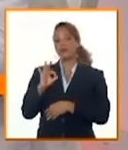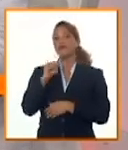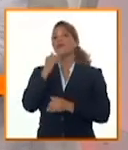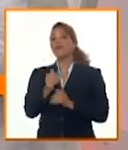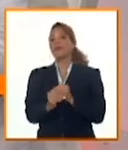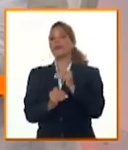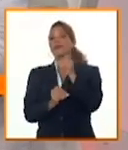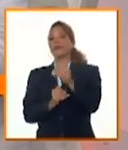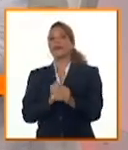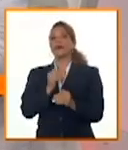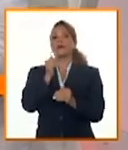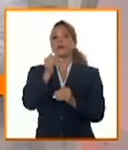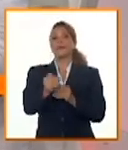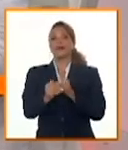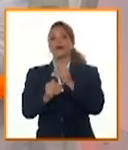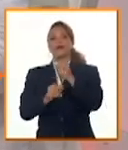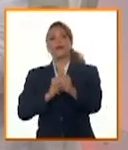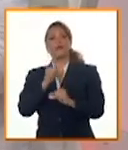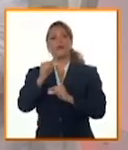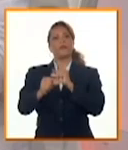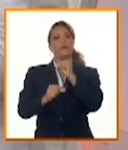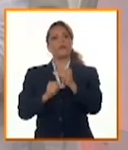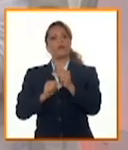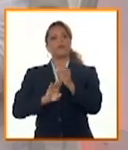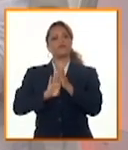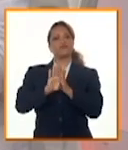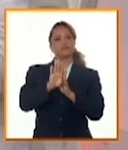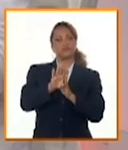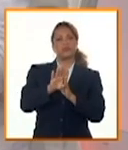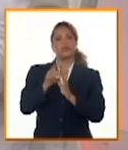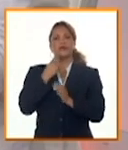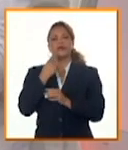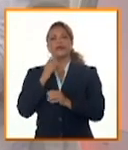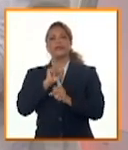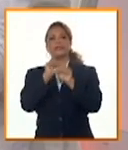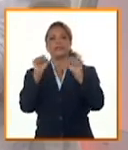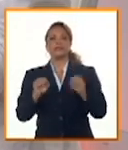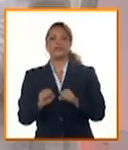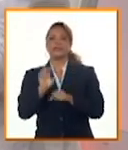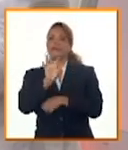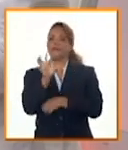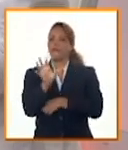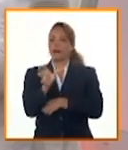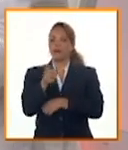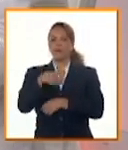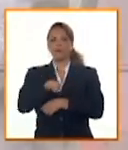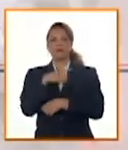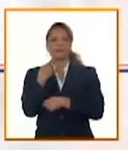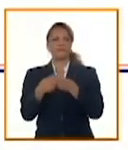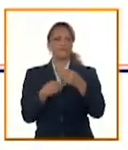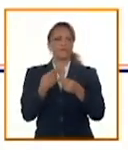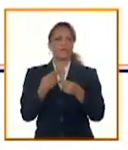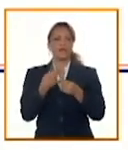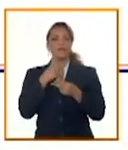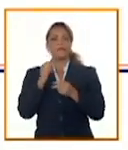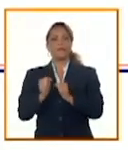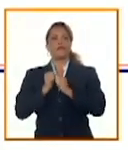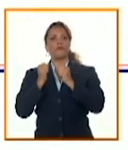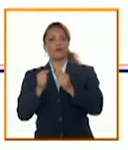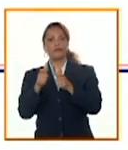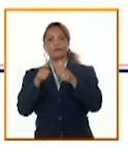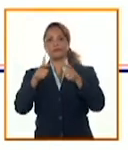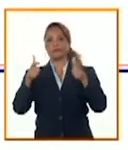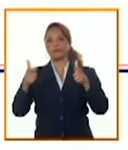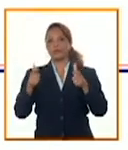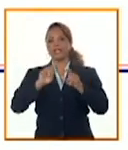que ha venido avanzando Durante los últimos años el sistema bancario y ahora lo que hacemos Es potenciarlo y aunar